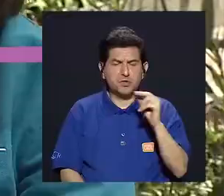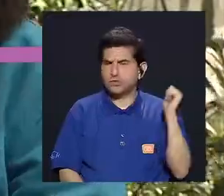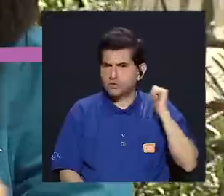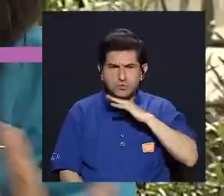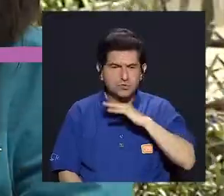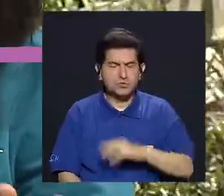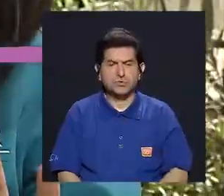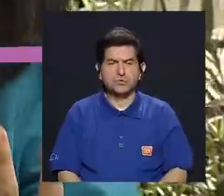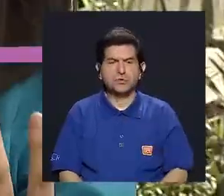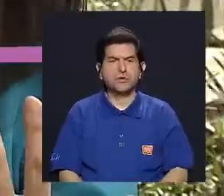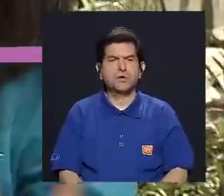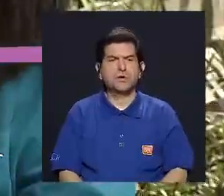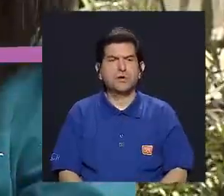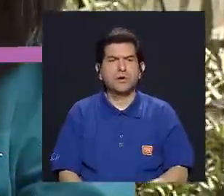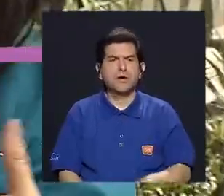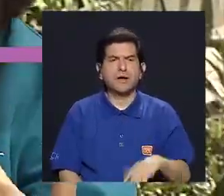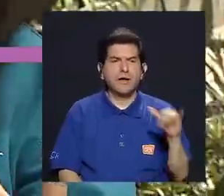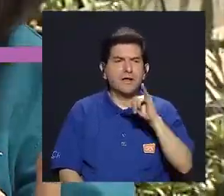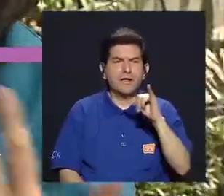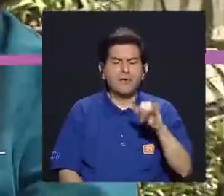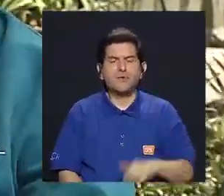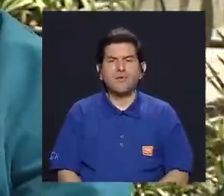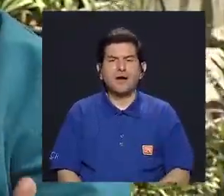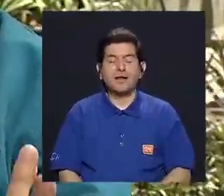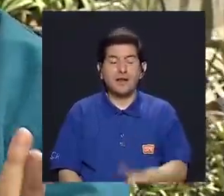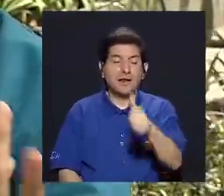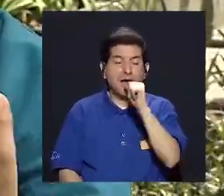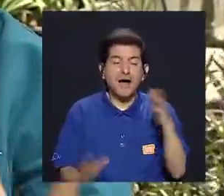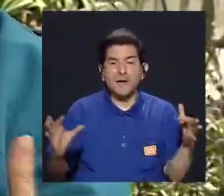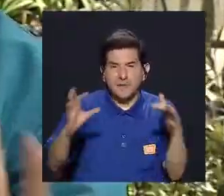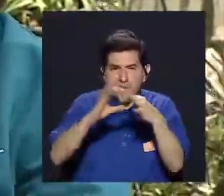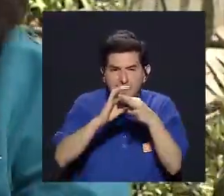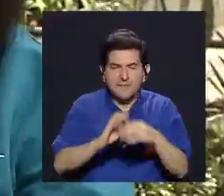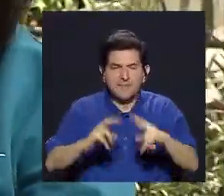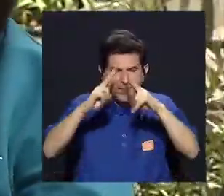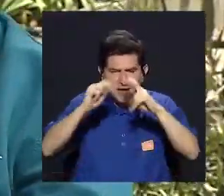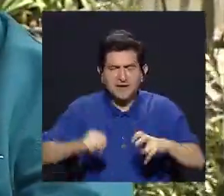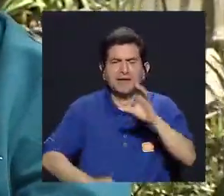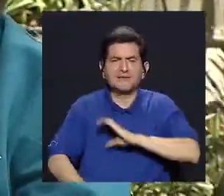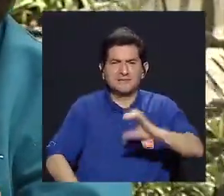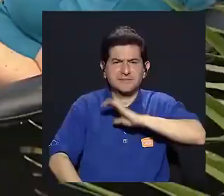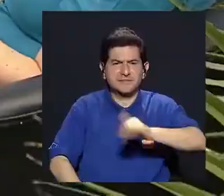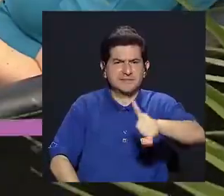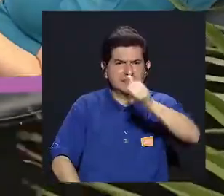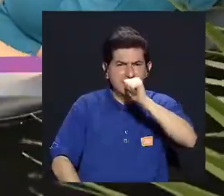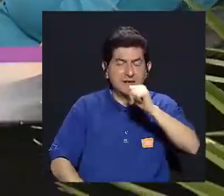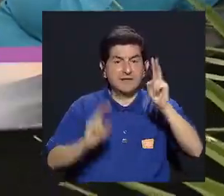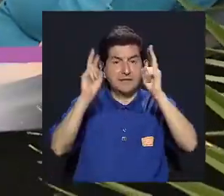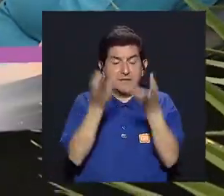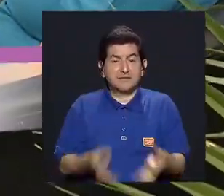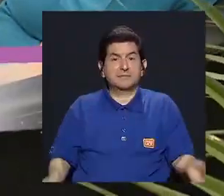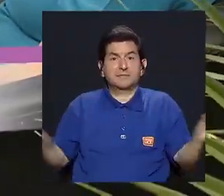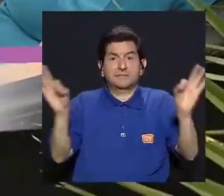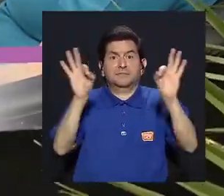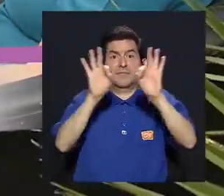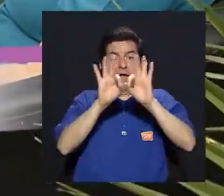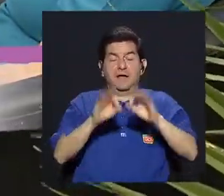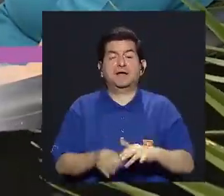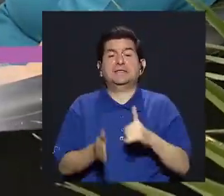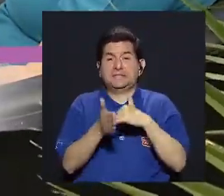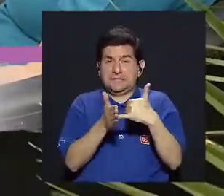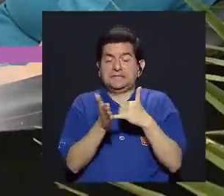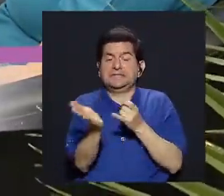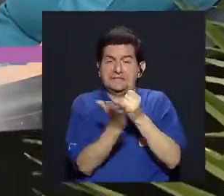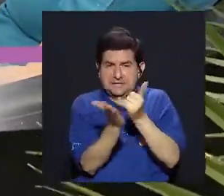implícitamente a la parte de los alimentos como vehículo bien el recurso hídrico ahora los análisis de calidad de agua que hoy por hoy es un tema muy importante y